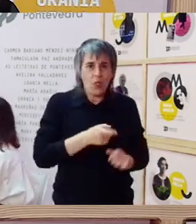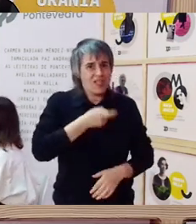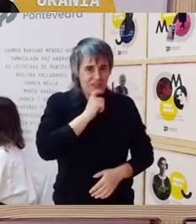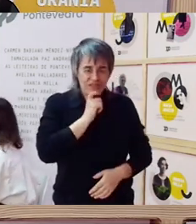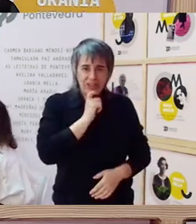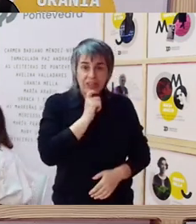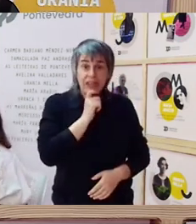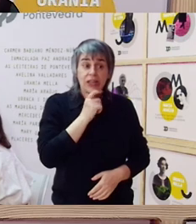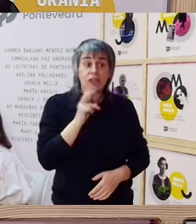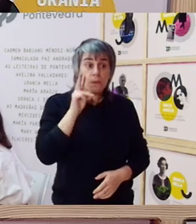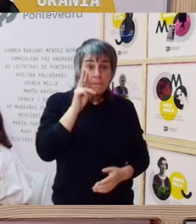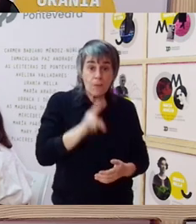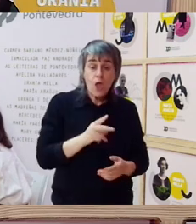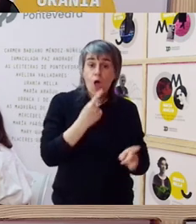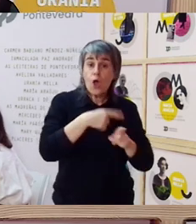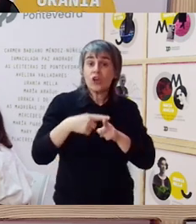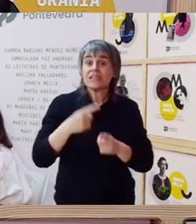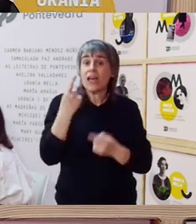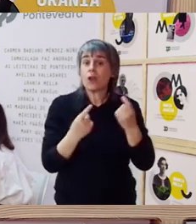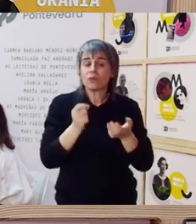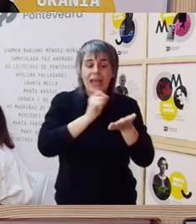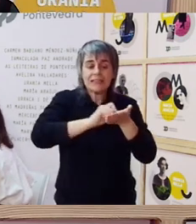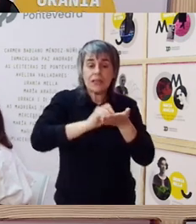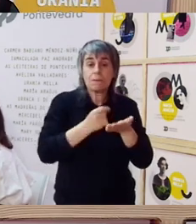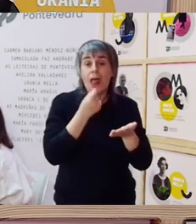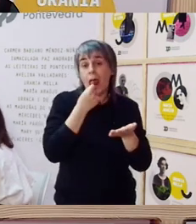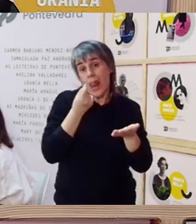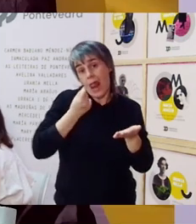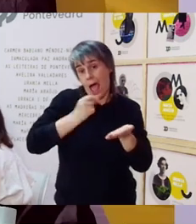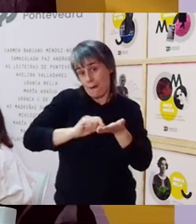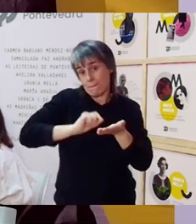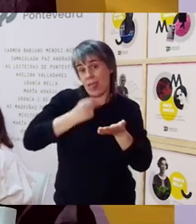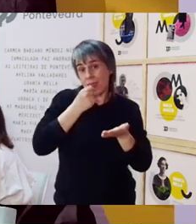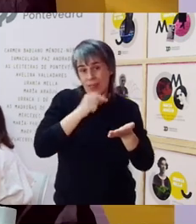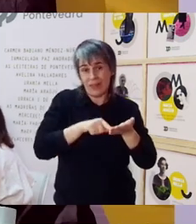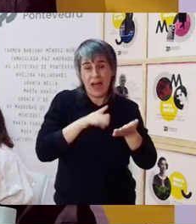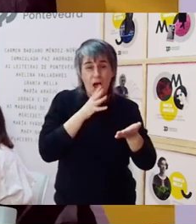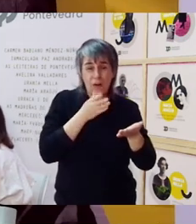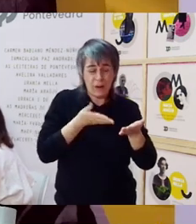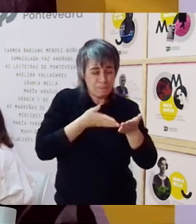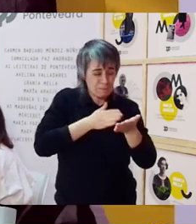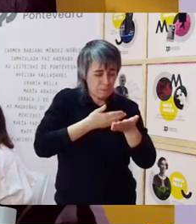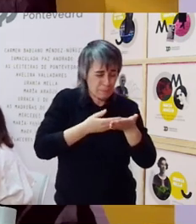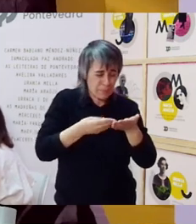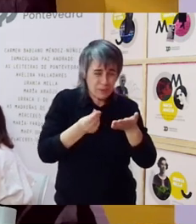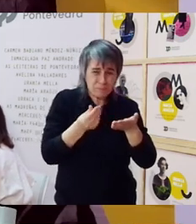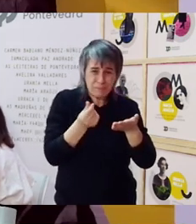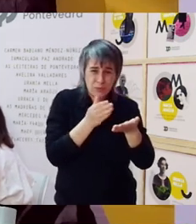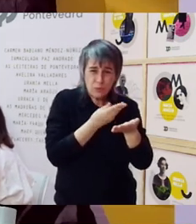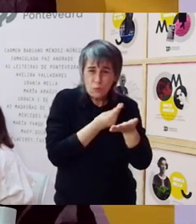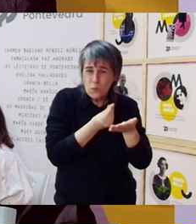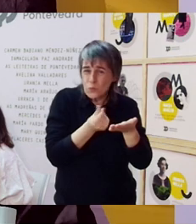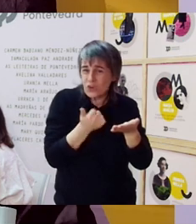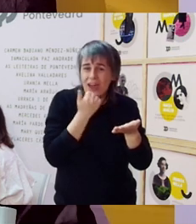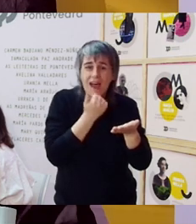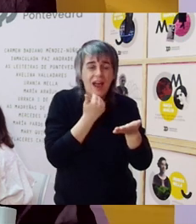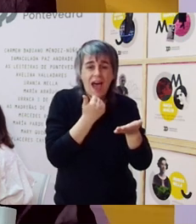que están escritas a lápiz, porque a máis usaba lápiz, claro, estánse borrando. Xa. E que de aquí a pouco